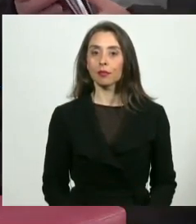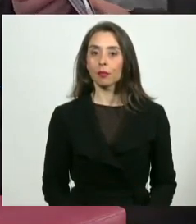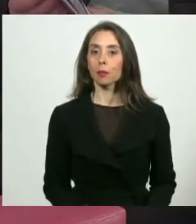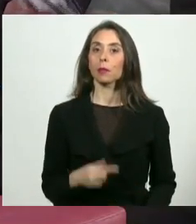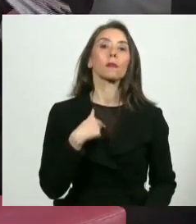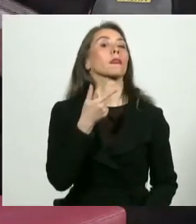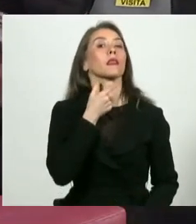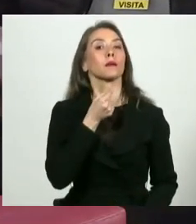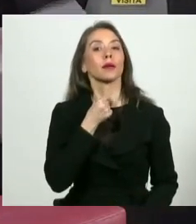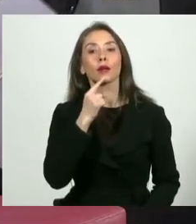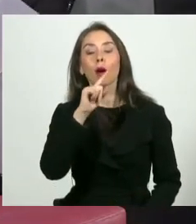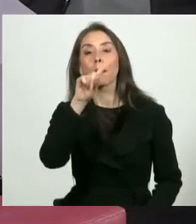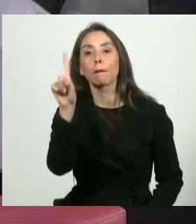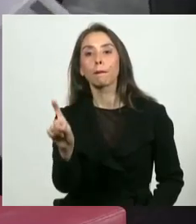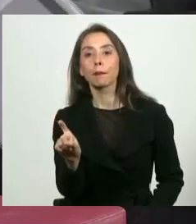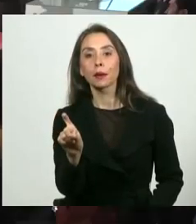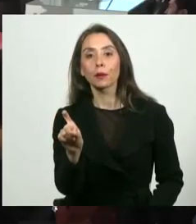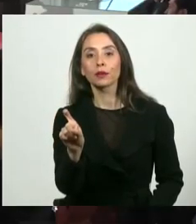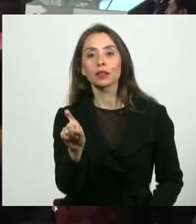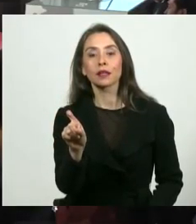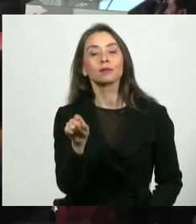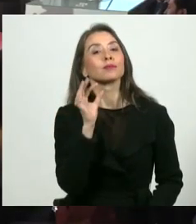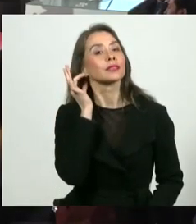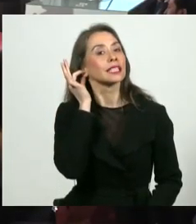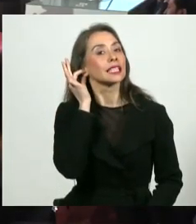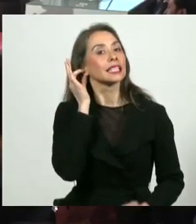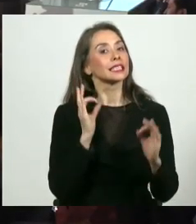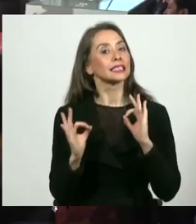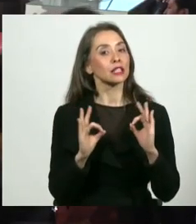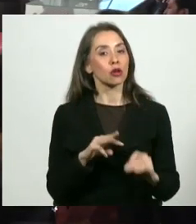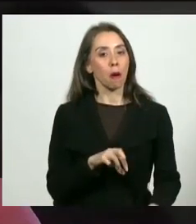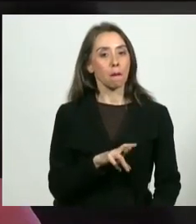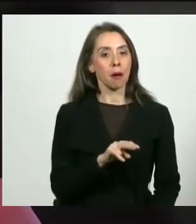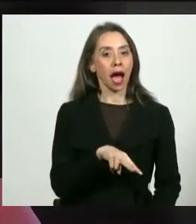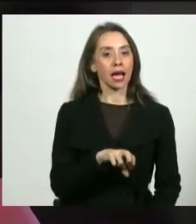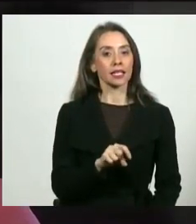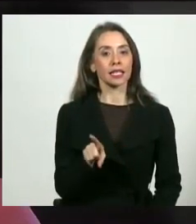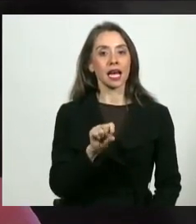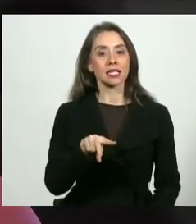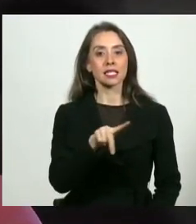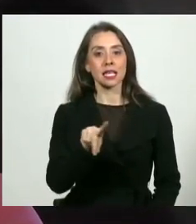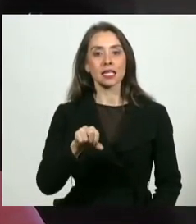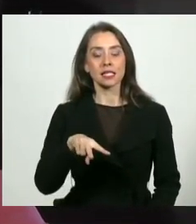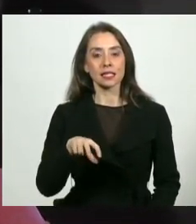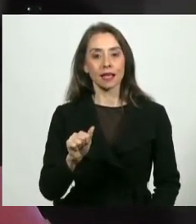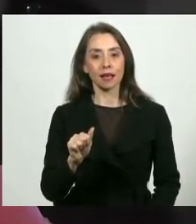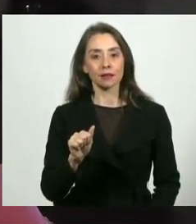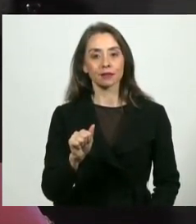Me gustaría preguntarle a la señora Marina Sanzana,